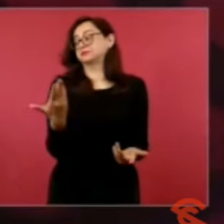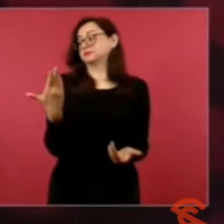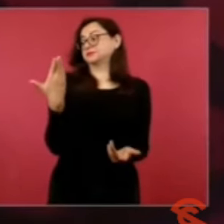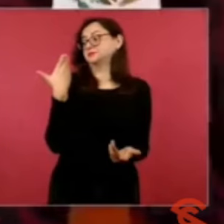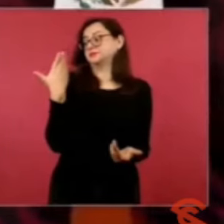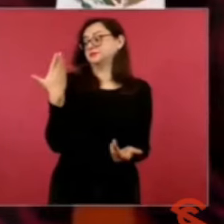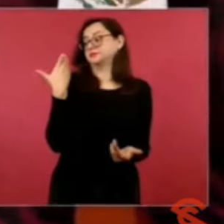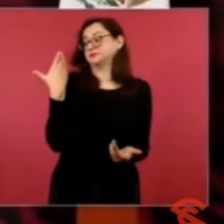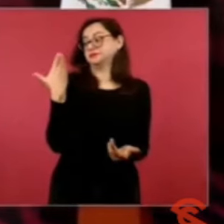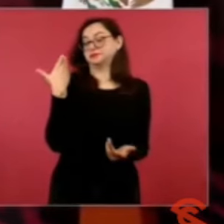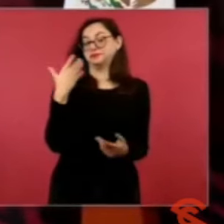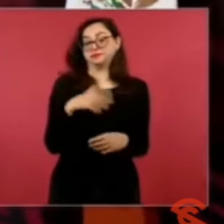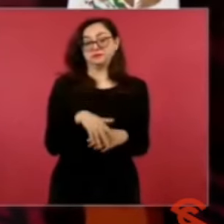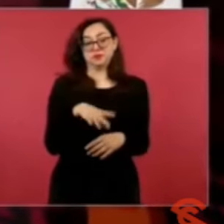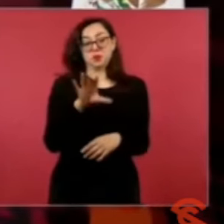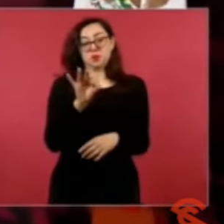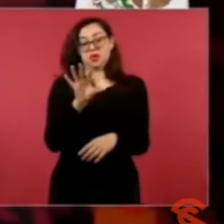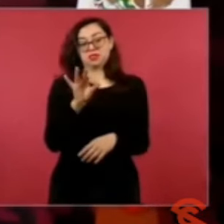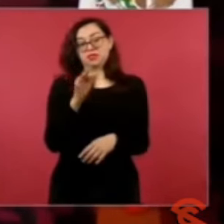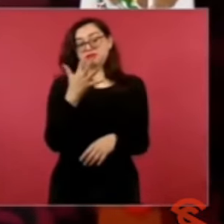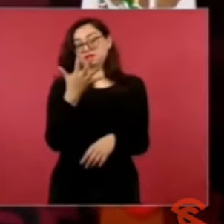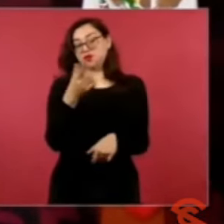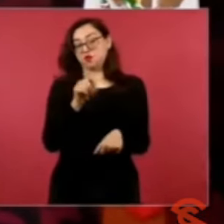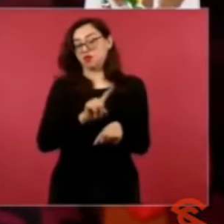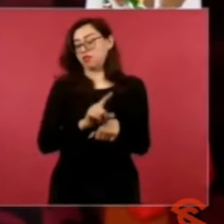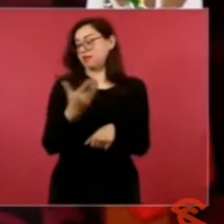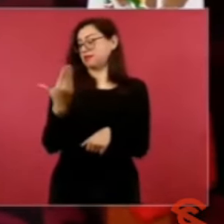40 45 días